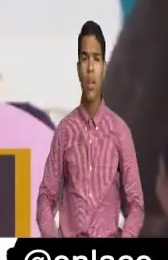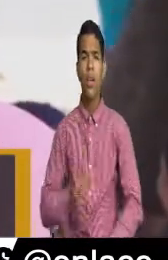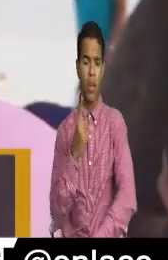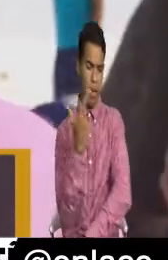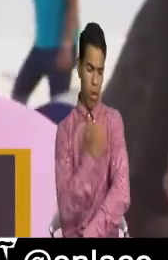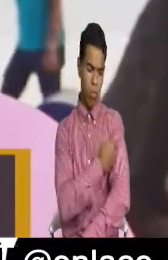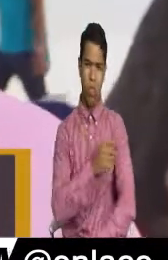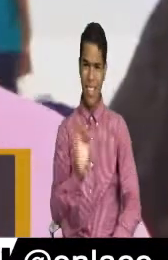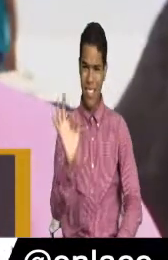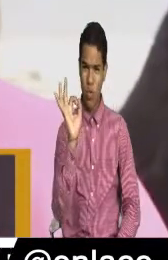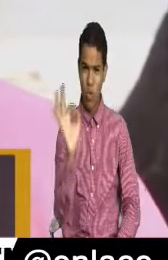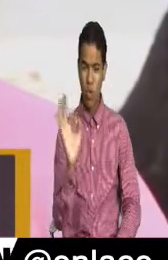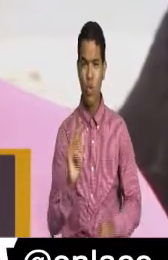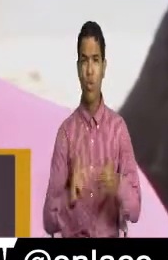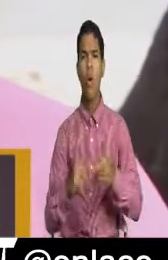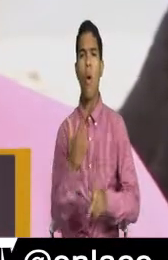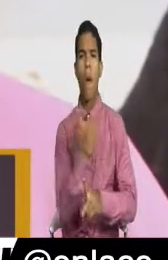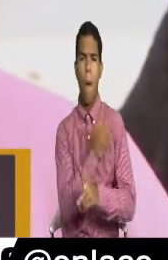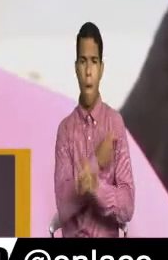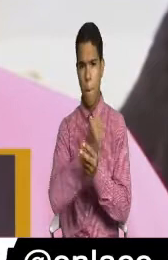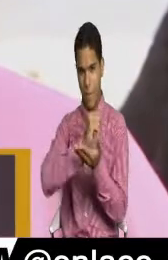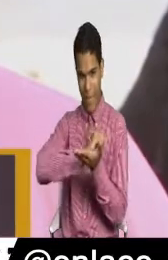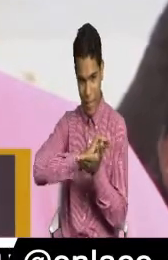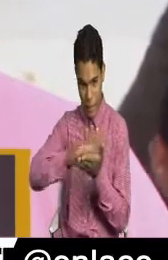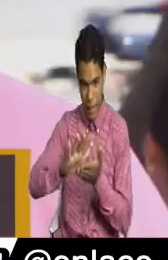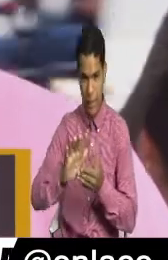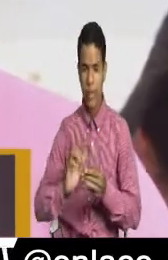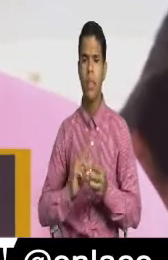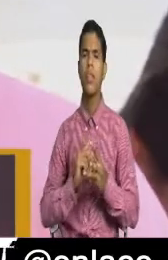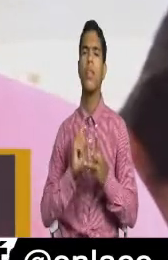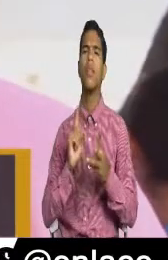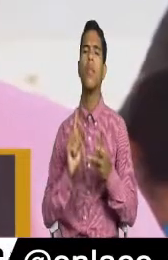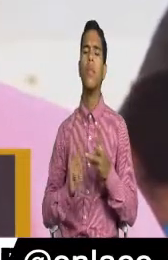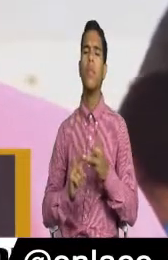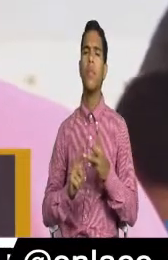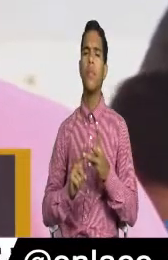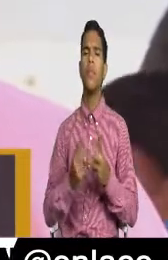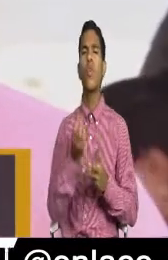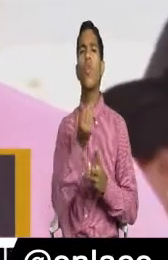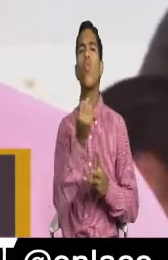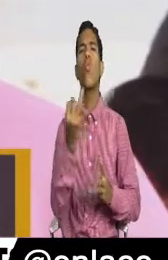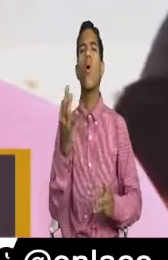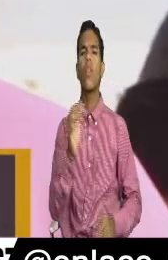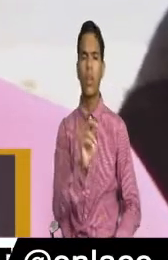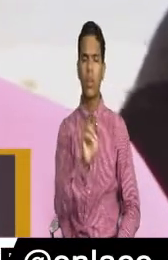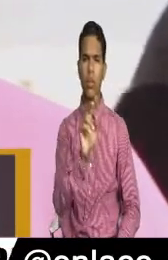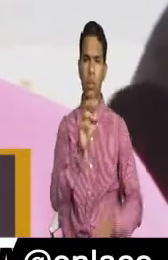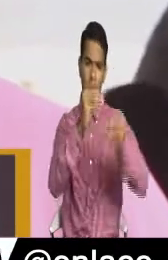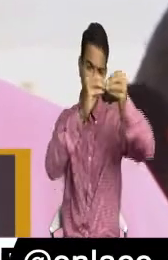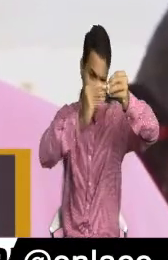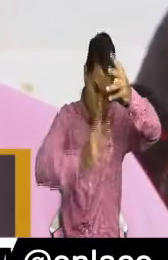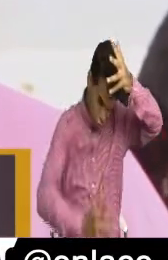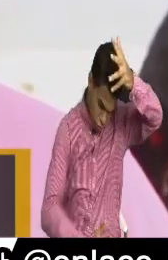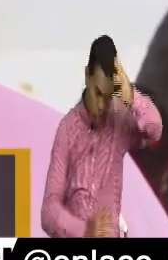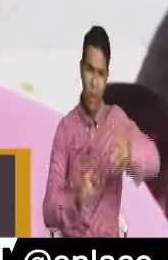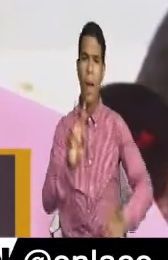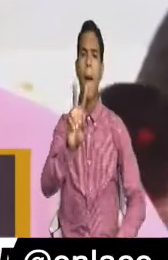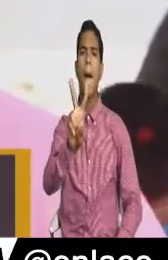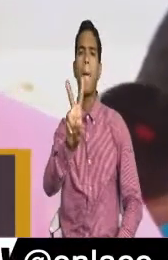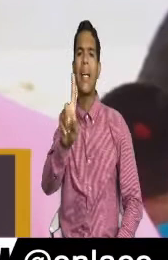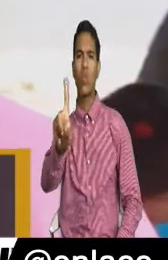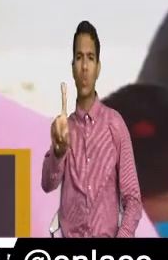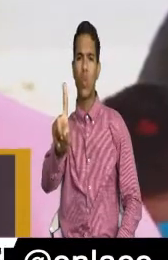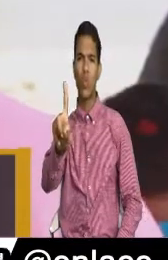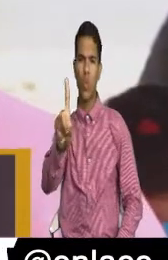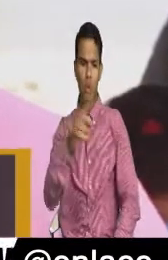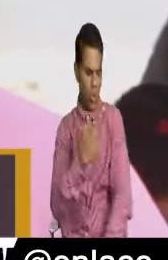seguras, vacunas gratis, son 21 vacunas que están en el